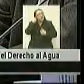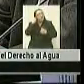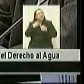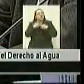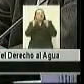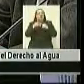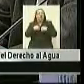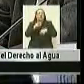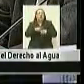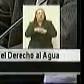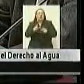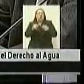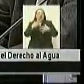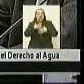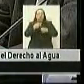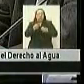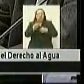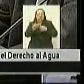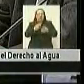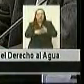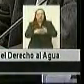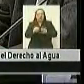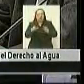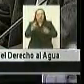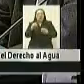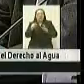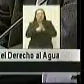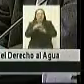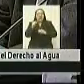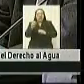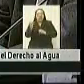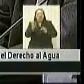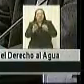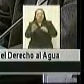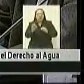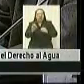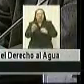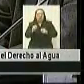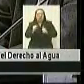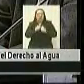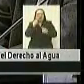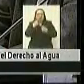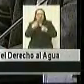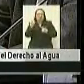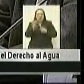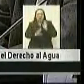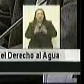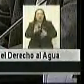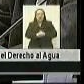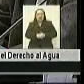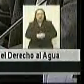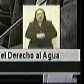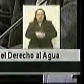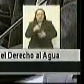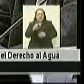integridad personal y un ambiente adecuado, como lo ha señalado el Comité de Derechos Económicos, Sociales y Culturales en su observación general número